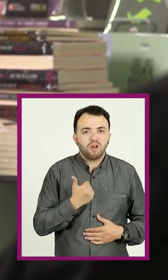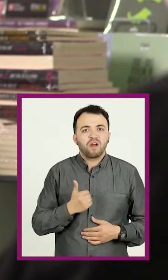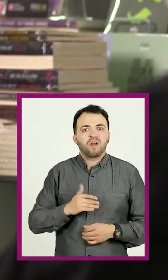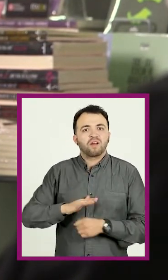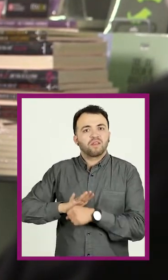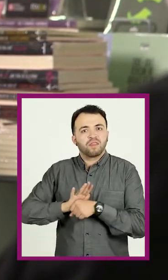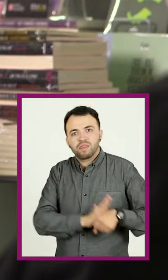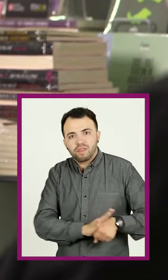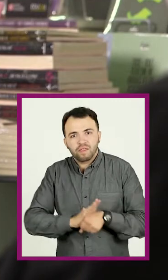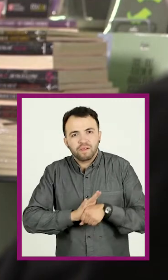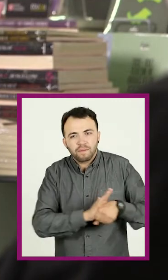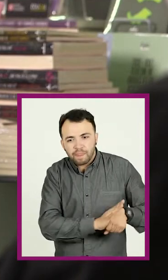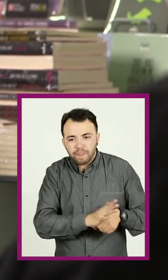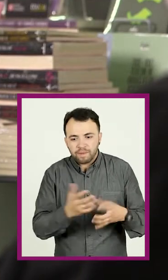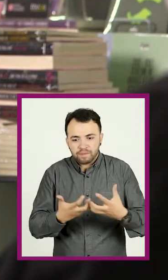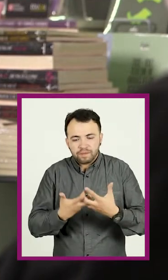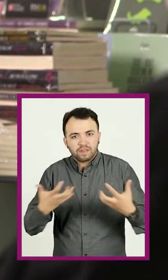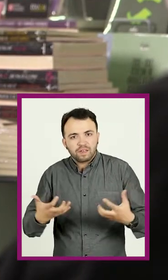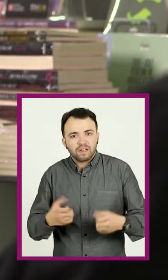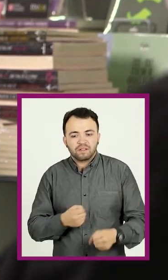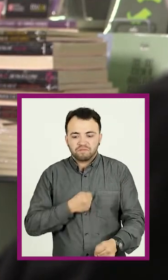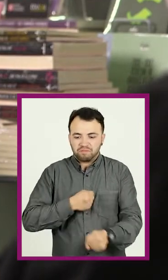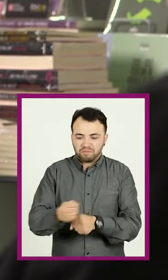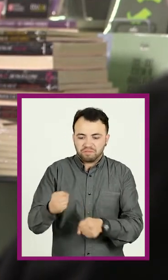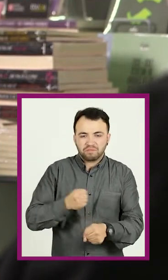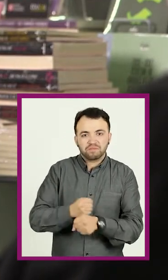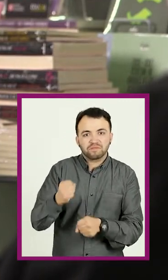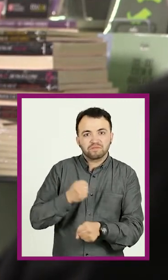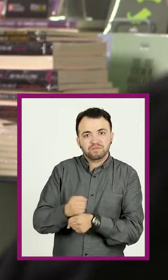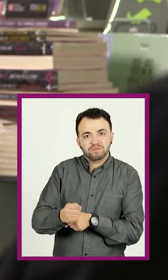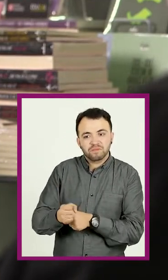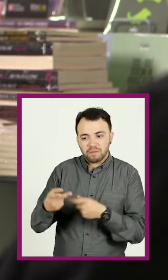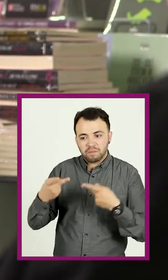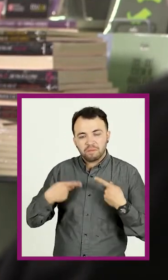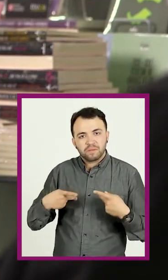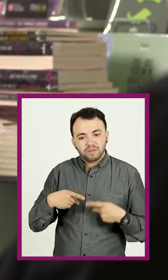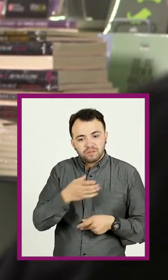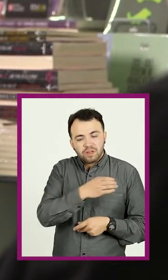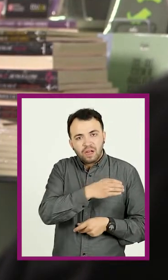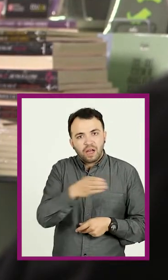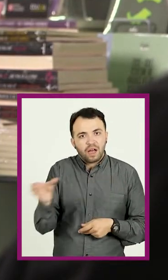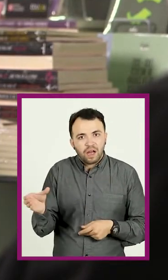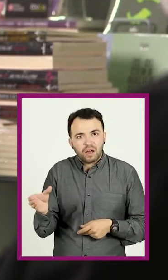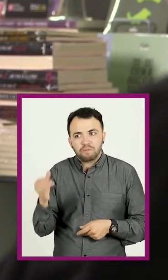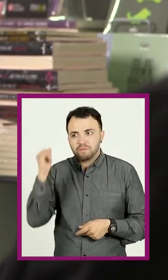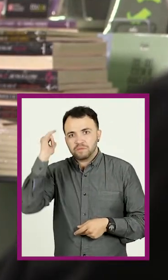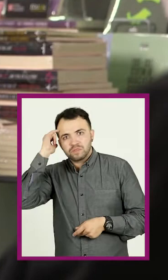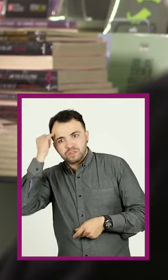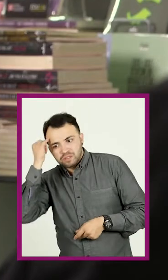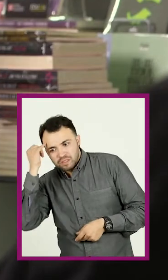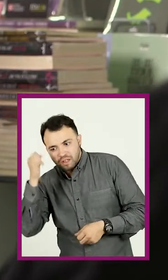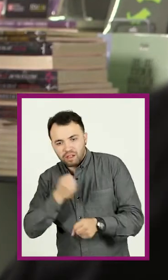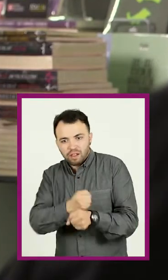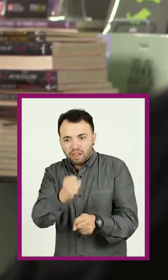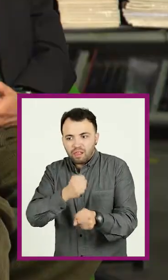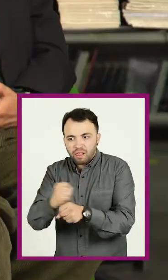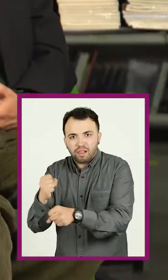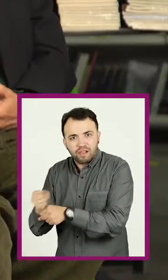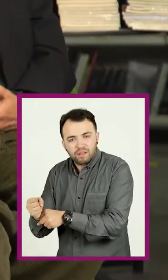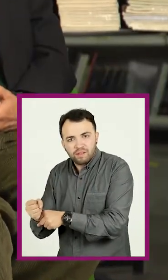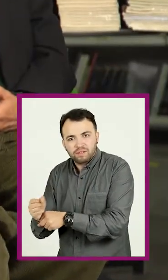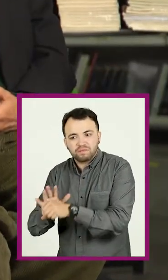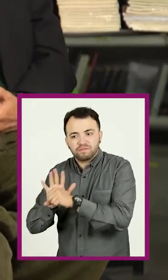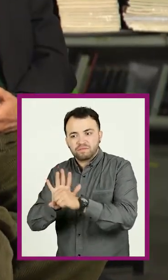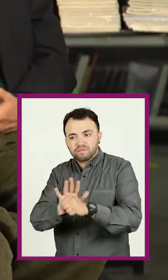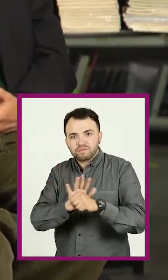viven los obreros, al maltrato y despojo que viven los campesinos y los indígenas, ¿no? Los indígenas,